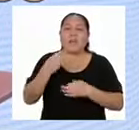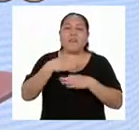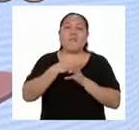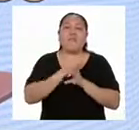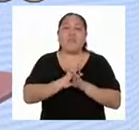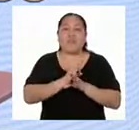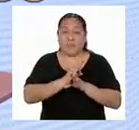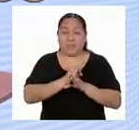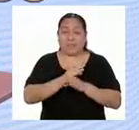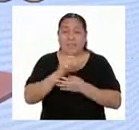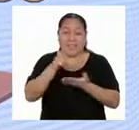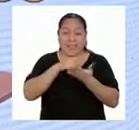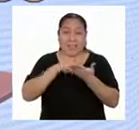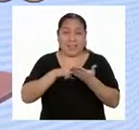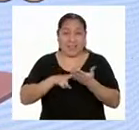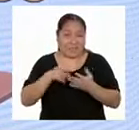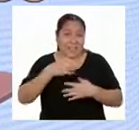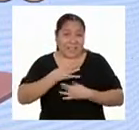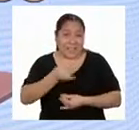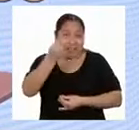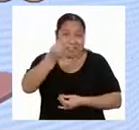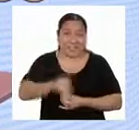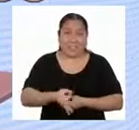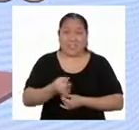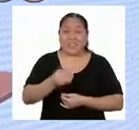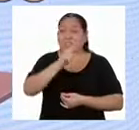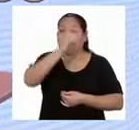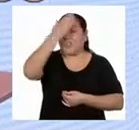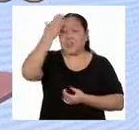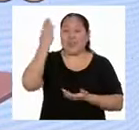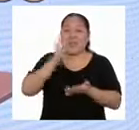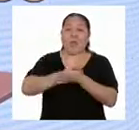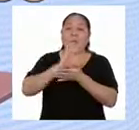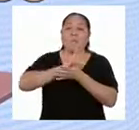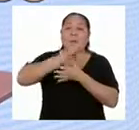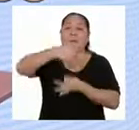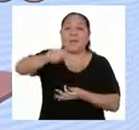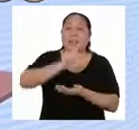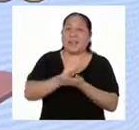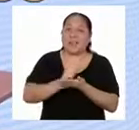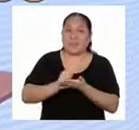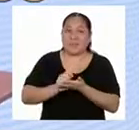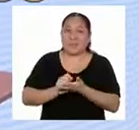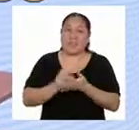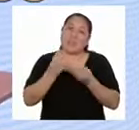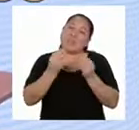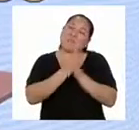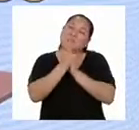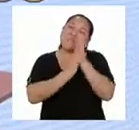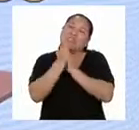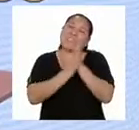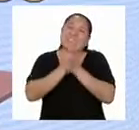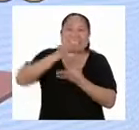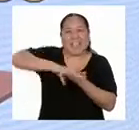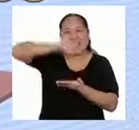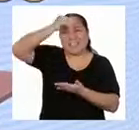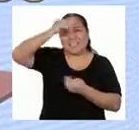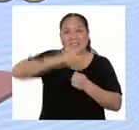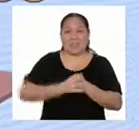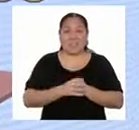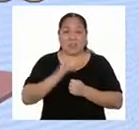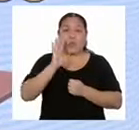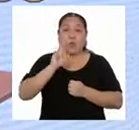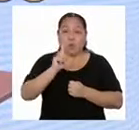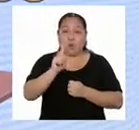Suena interesante, ¿verdad? No te olvides de tener a la mano lápiz y papel, y muchas ganas de aprender. Y si alguien